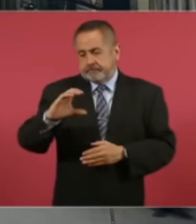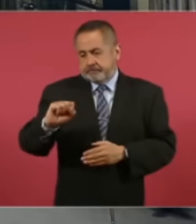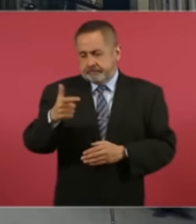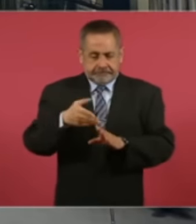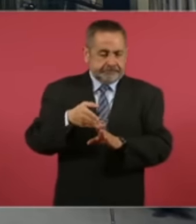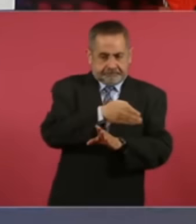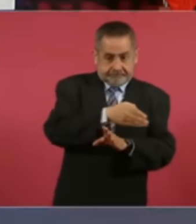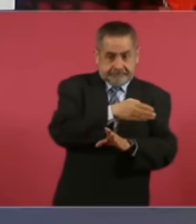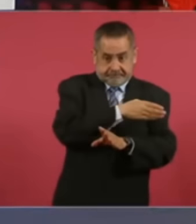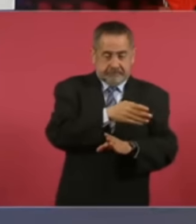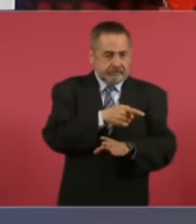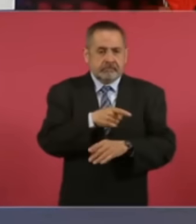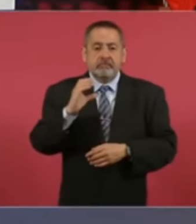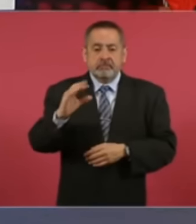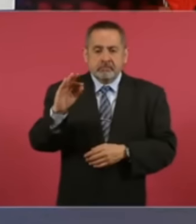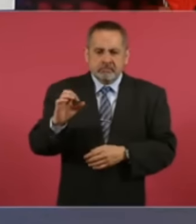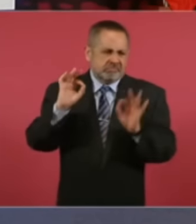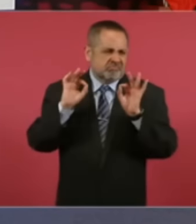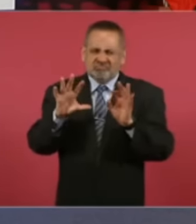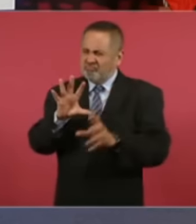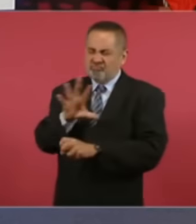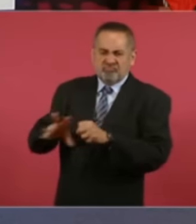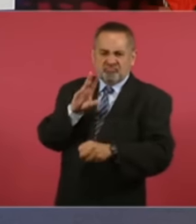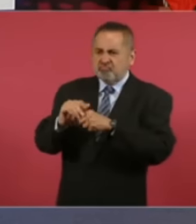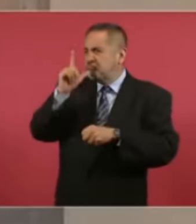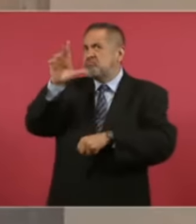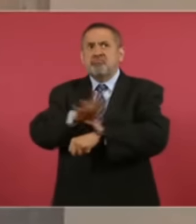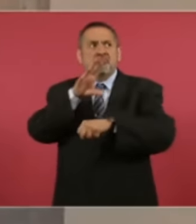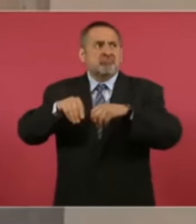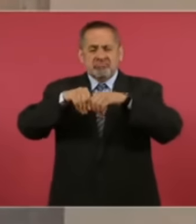la Comisión Federal de Electricidad producía toda la energía eléctrica